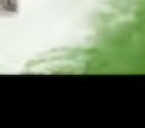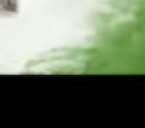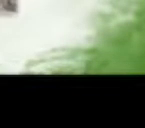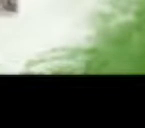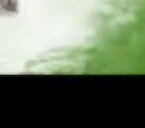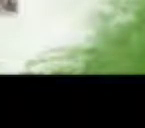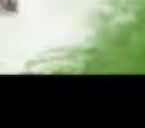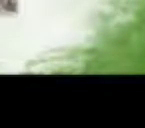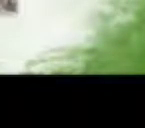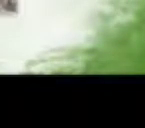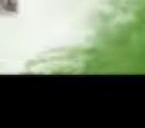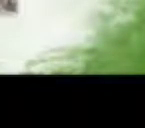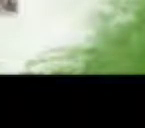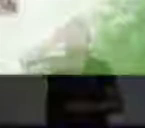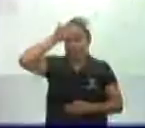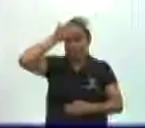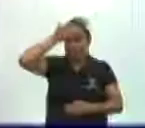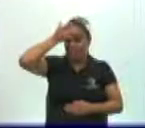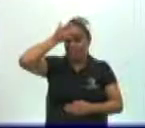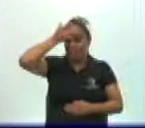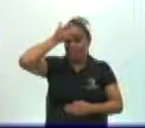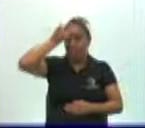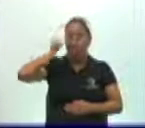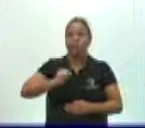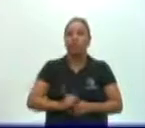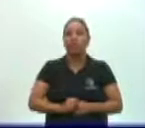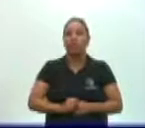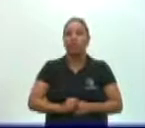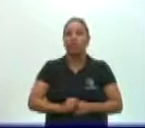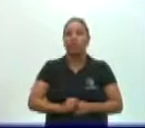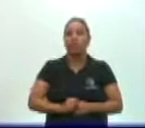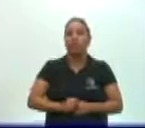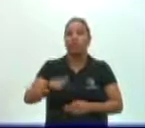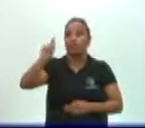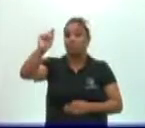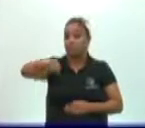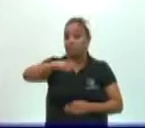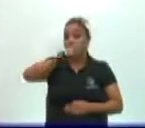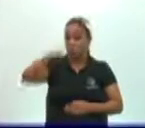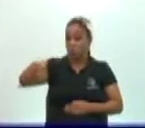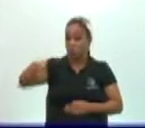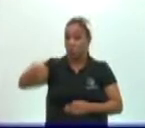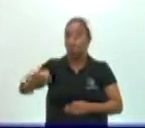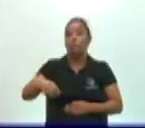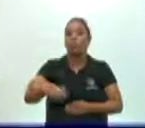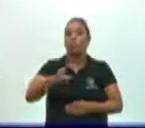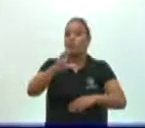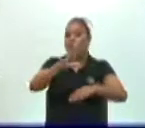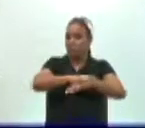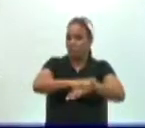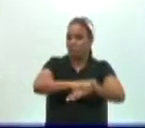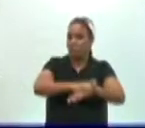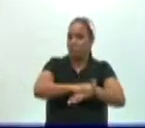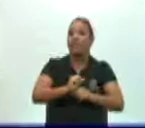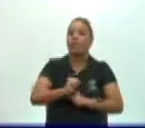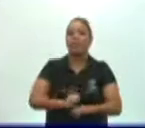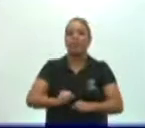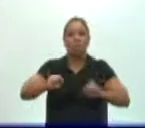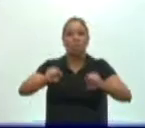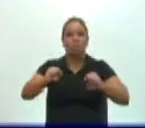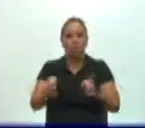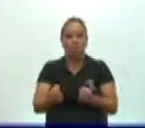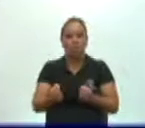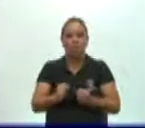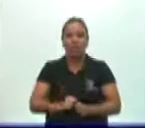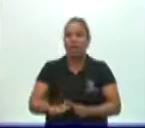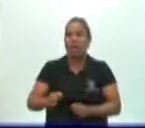En el caso de la India, que era colonia de Gran Bretaña, Reino Unido, aunque también estaba dominada al norte por los